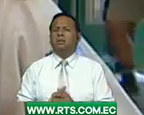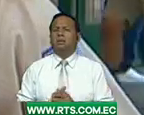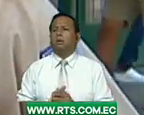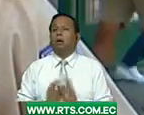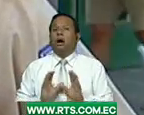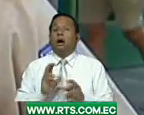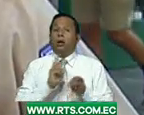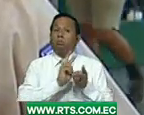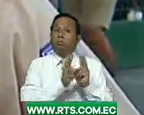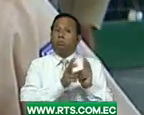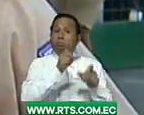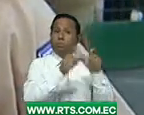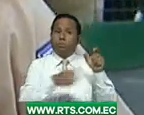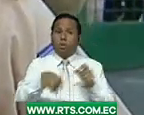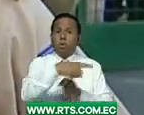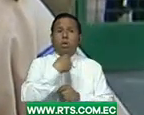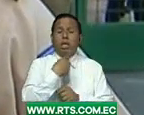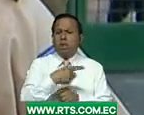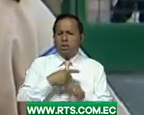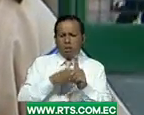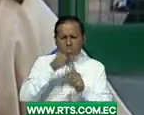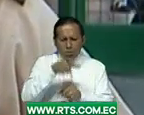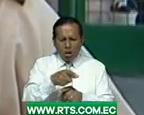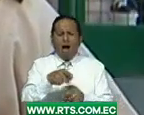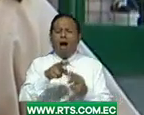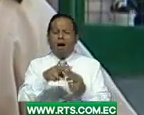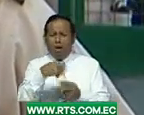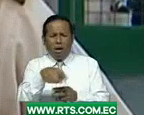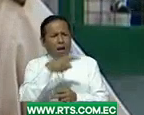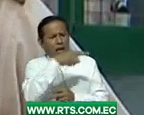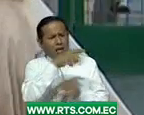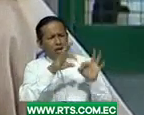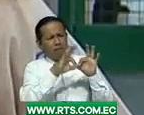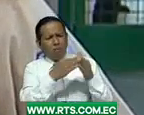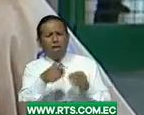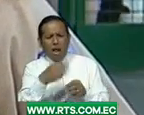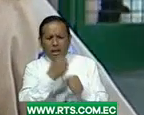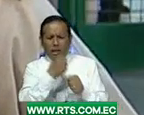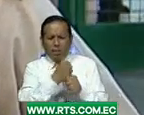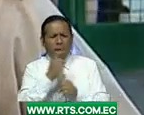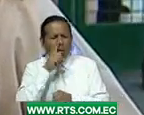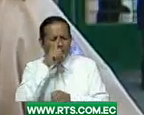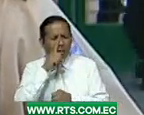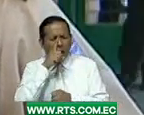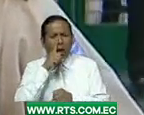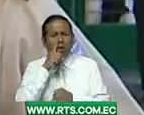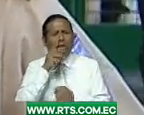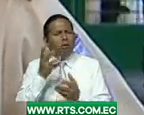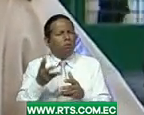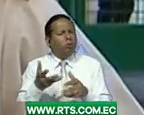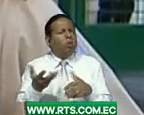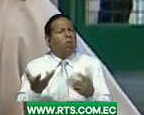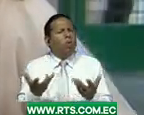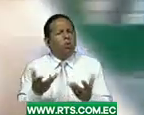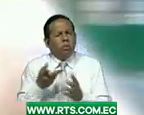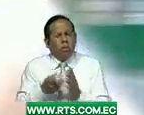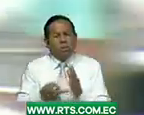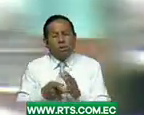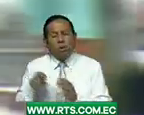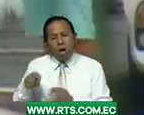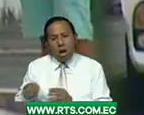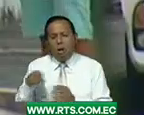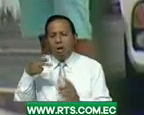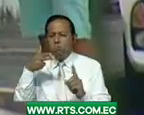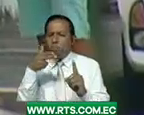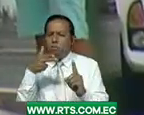los moradores, manifiestan de que es empleado de una familia de acá, de este sector. Por los hechos como sucedieron, creemos que se trata de un sicariato.